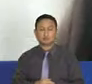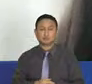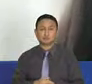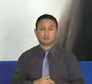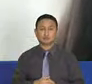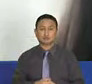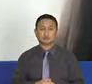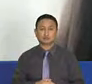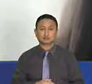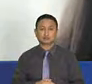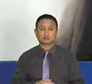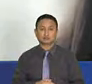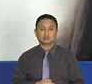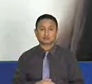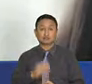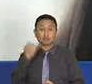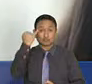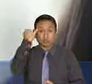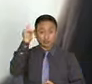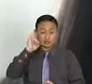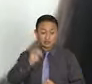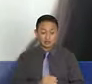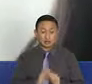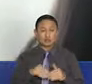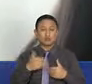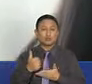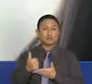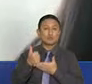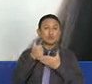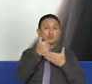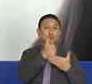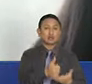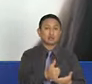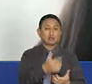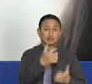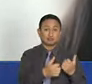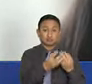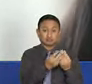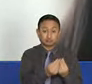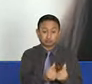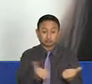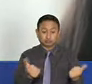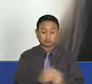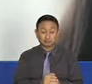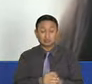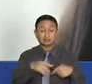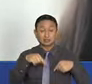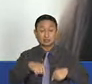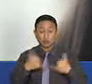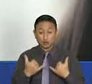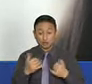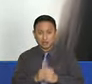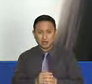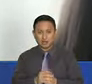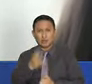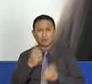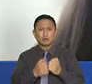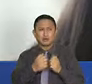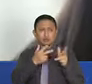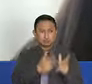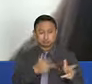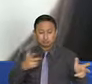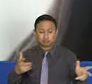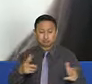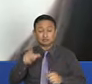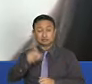lo que se trata de dar es más una respuesta ante los asentamientos que ya se van creando son muchísimos